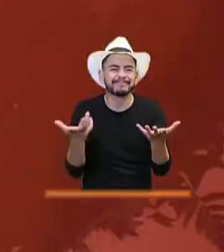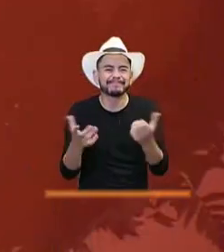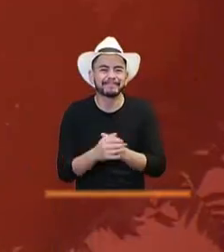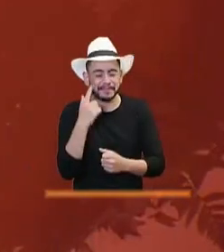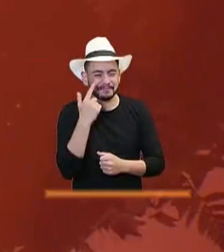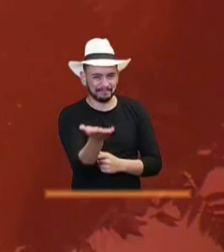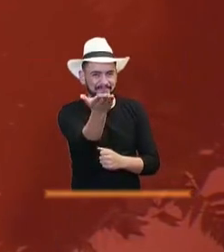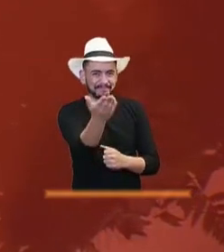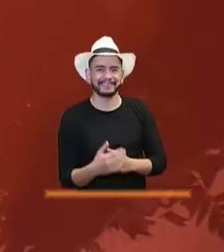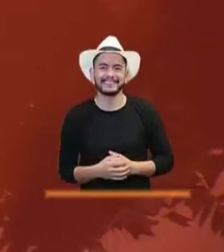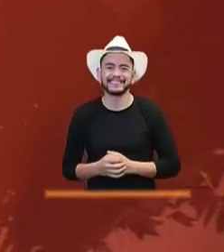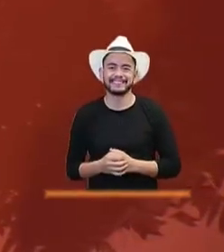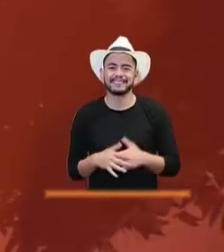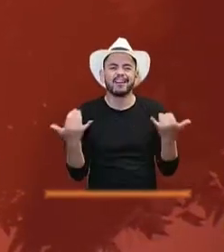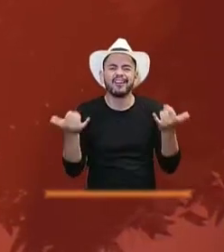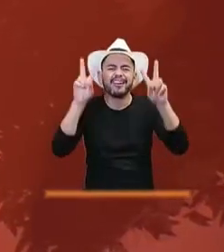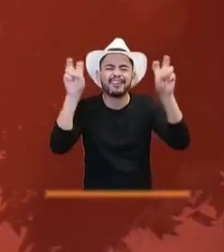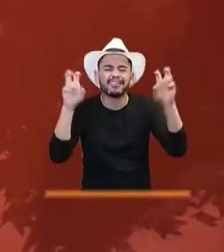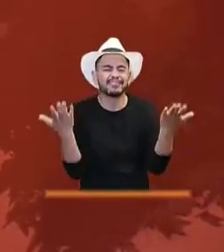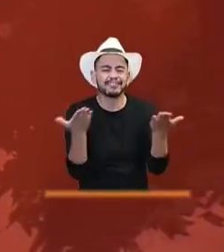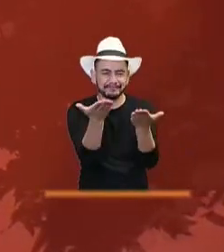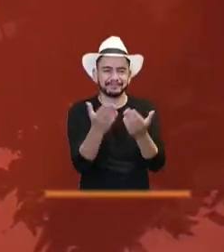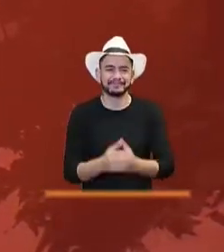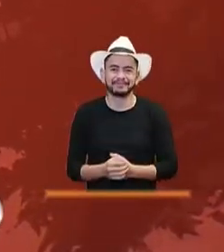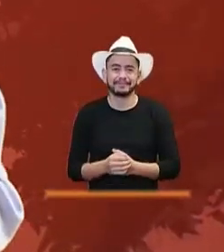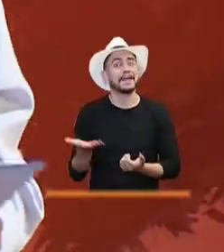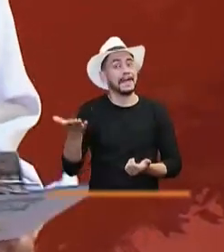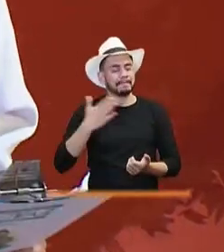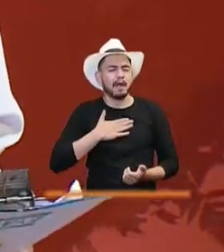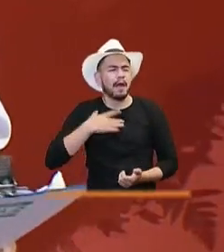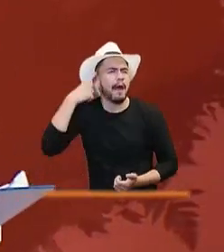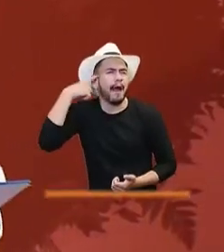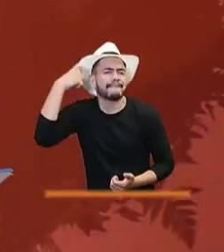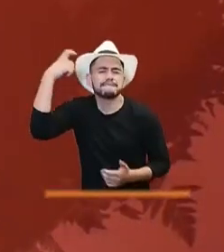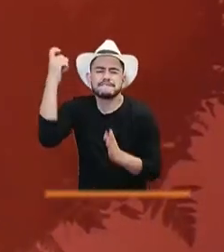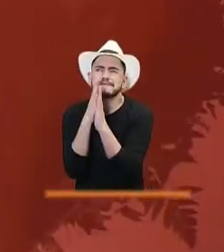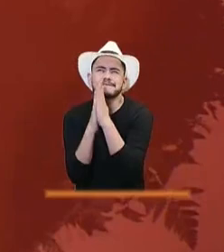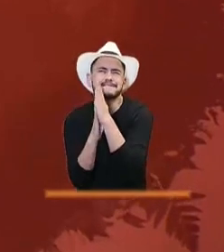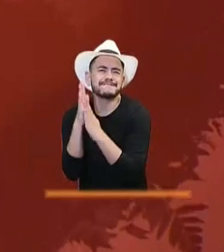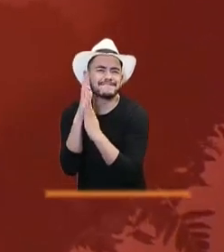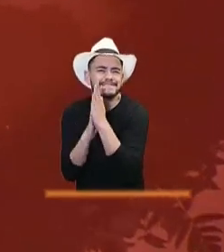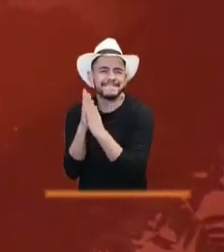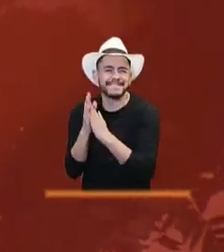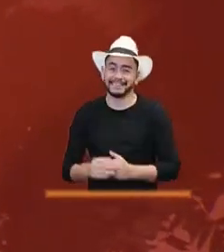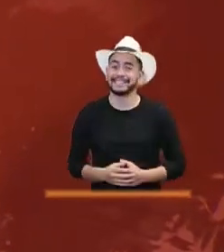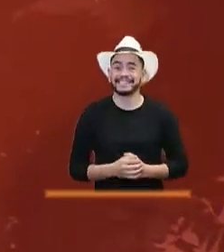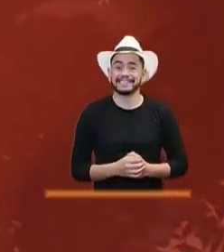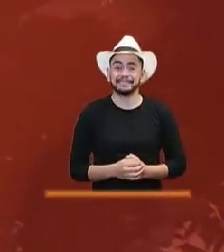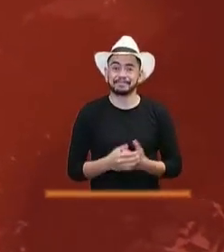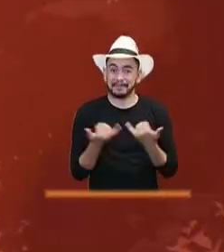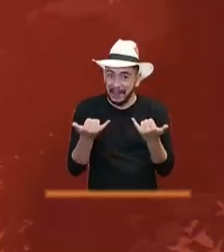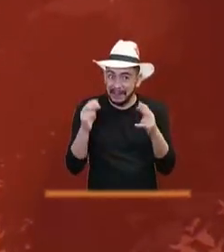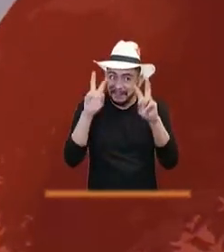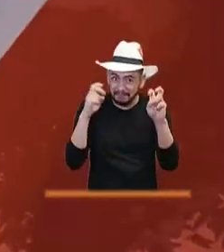está el tema es mi fantasía, es mi fantasía, tema para los trovadores, es mi